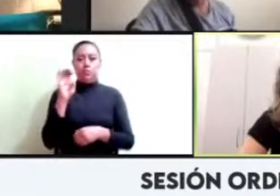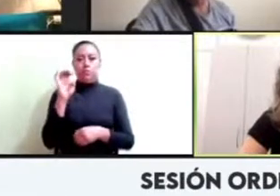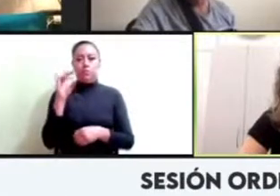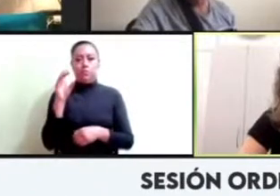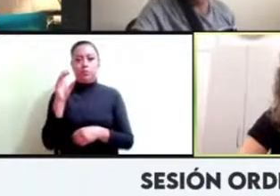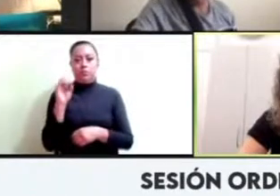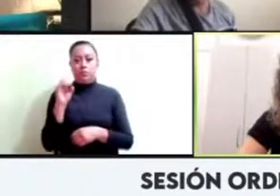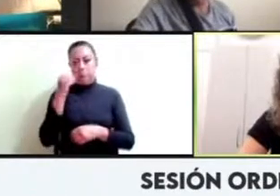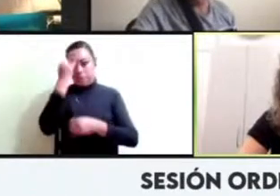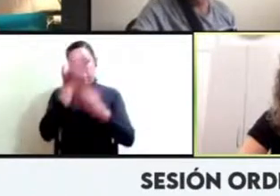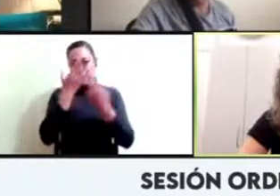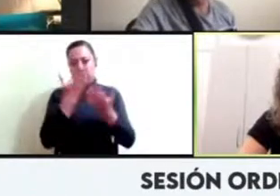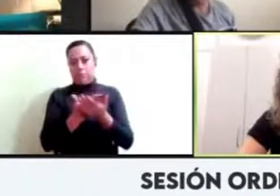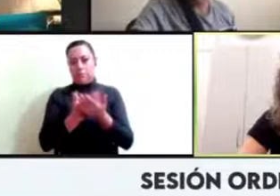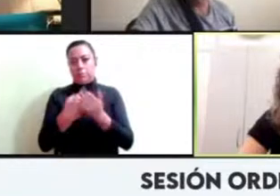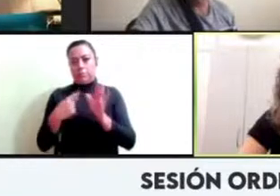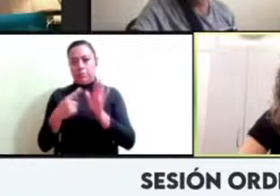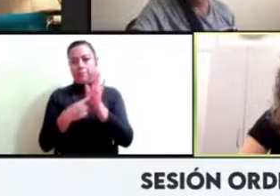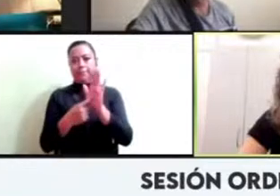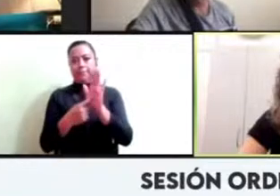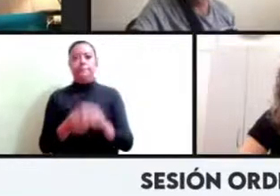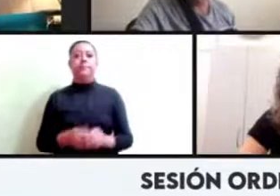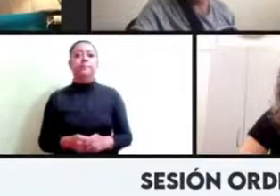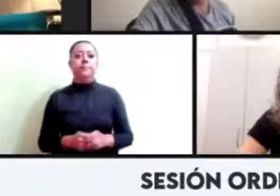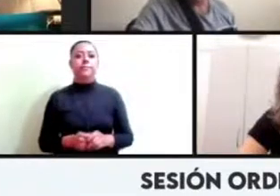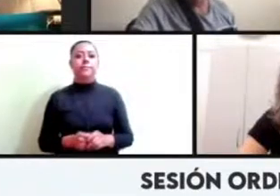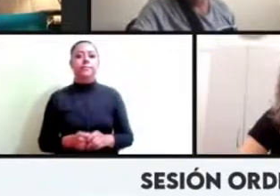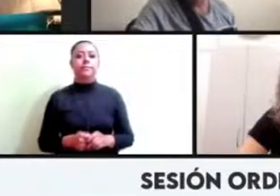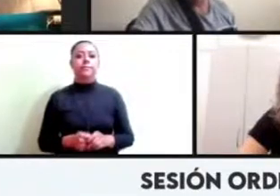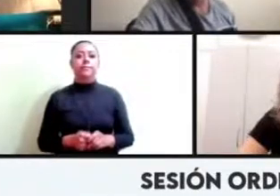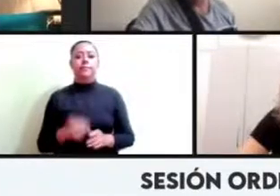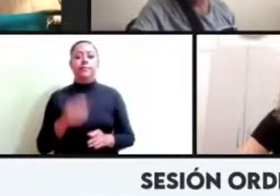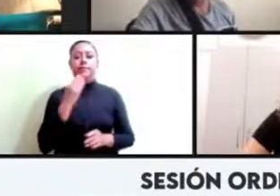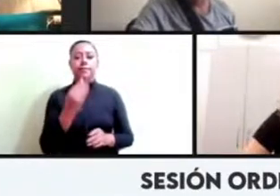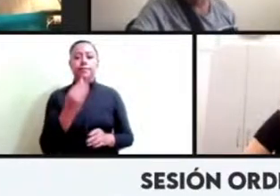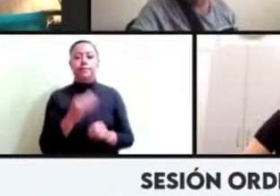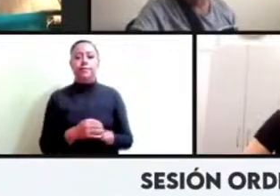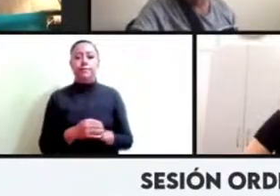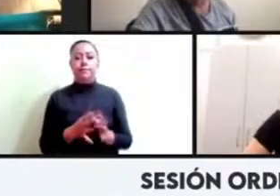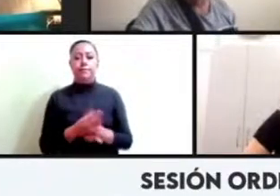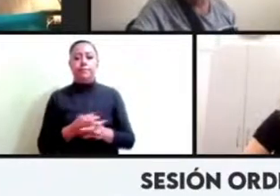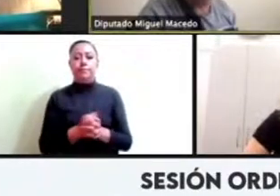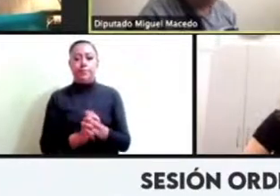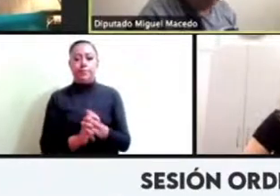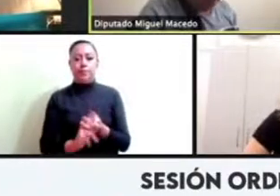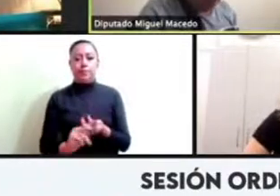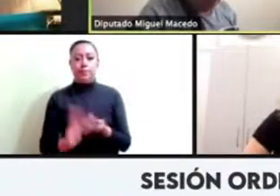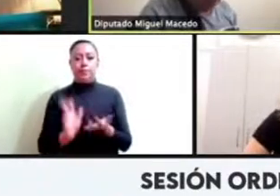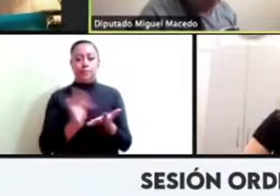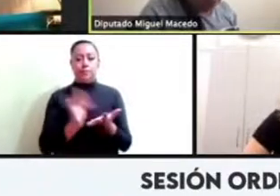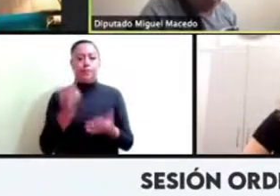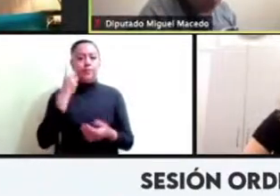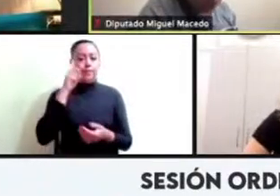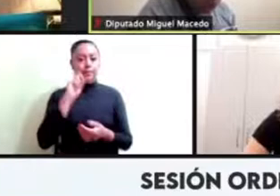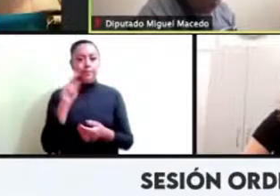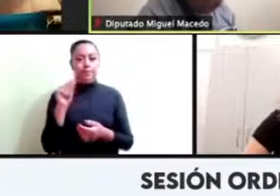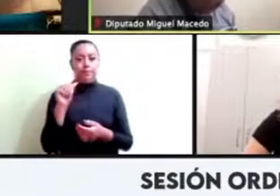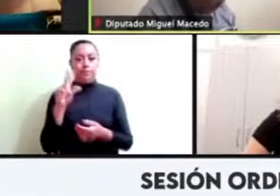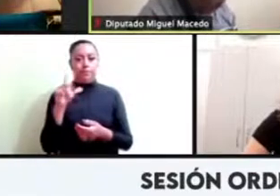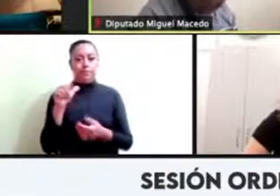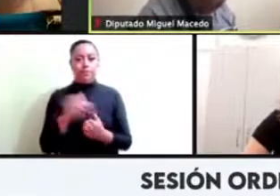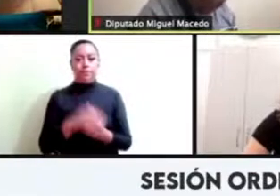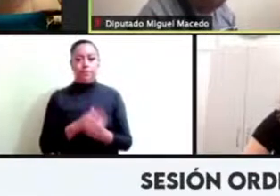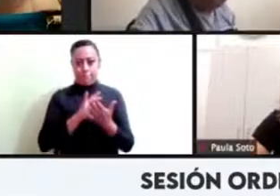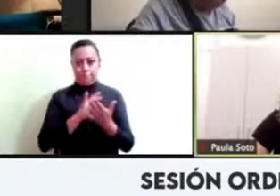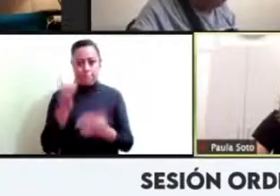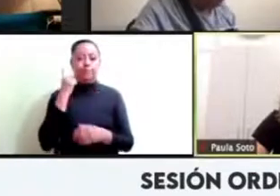presenté. Muy bien. Muchísimas gracias. Gracias, diputada Paula. Gracias, diputada. Queda